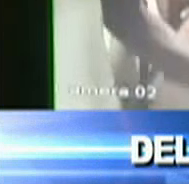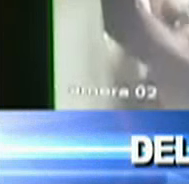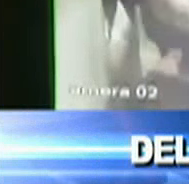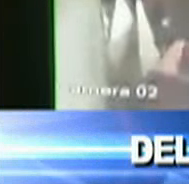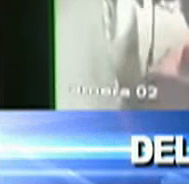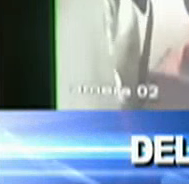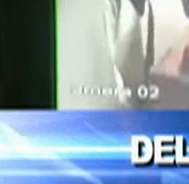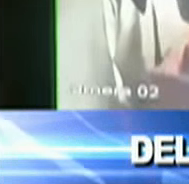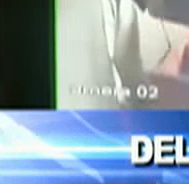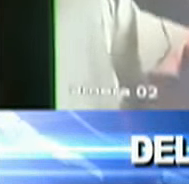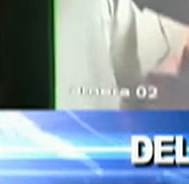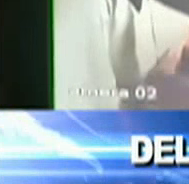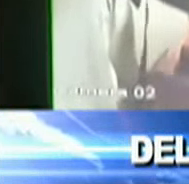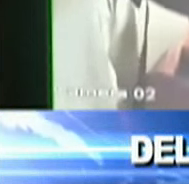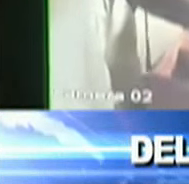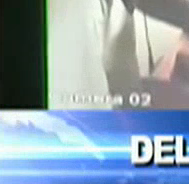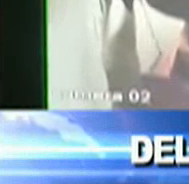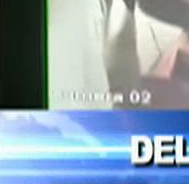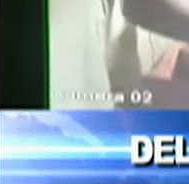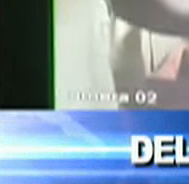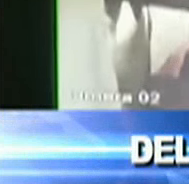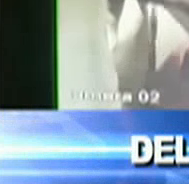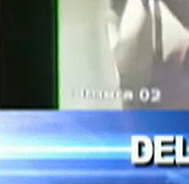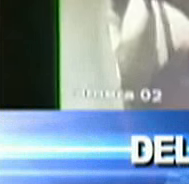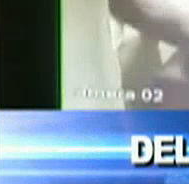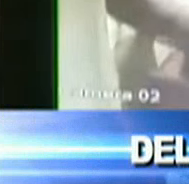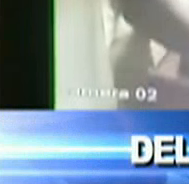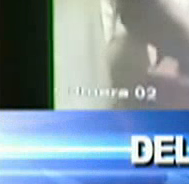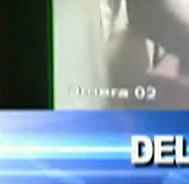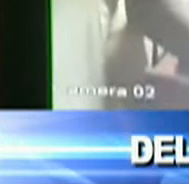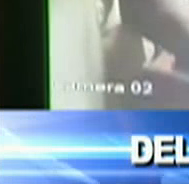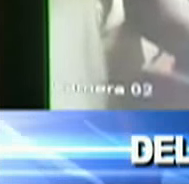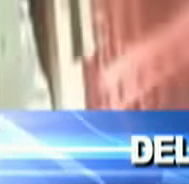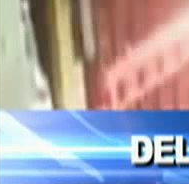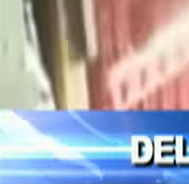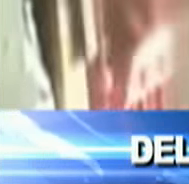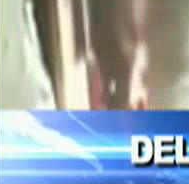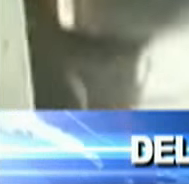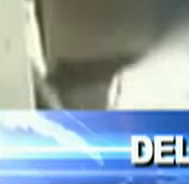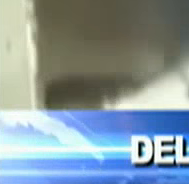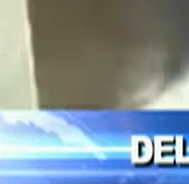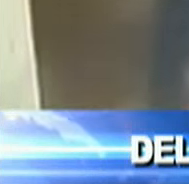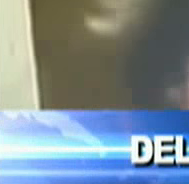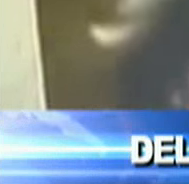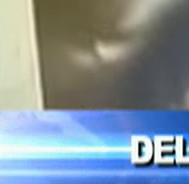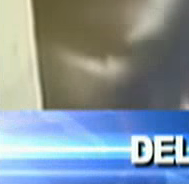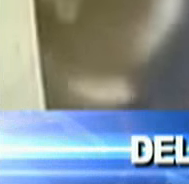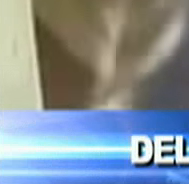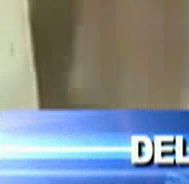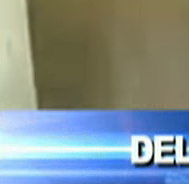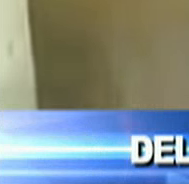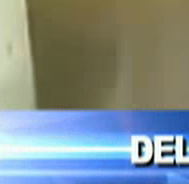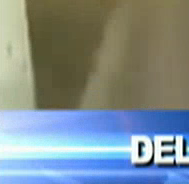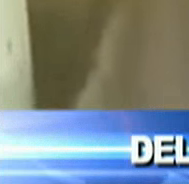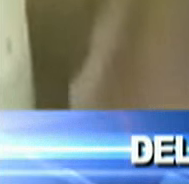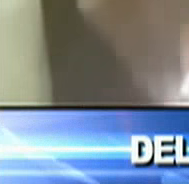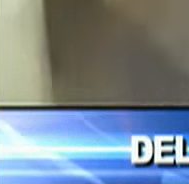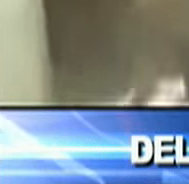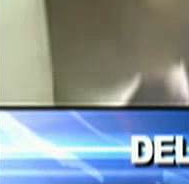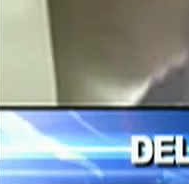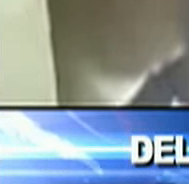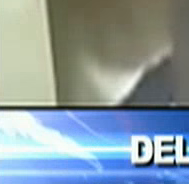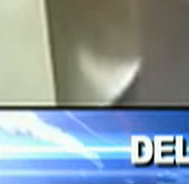Un par de delincuentes robaron en una tienda a pesar de que habían muchas mujeres y niños. Conozca dónde ocurrió el hecho que quedó grabado